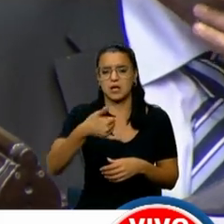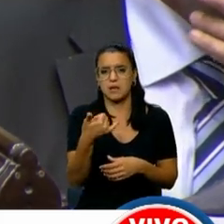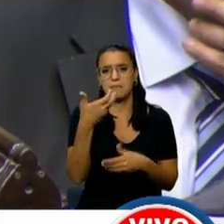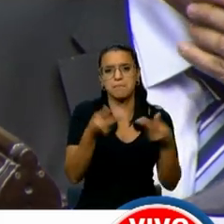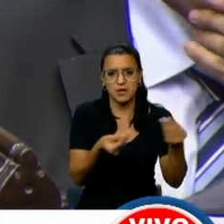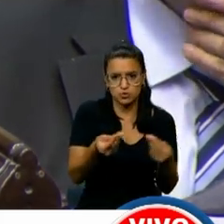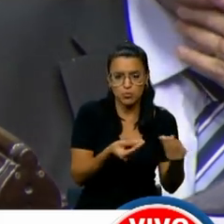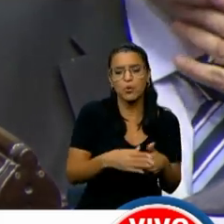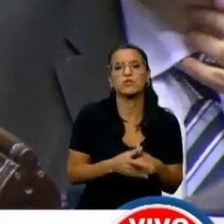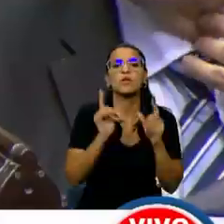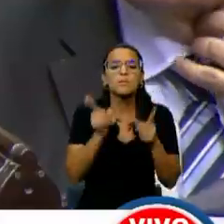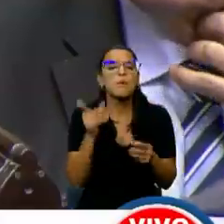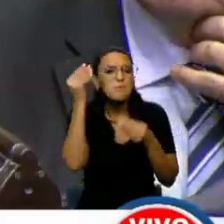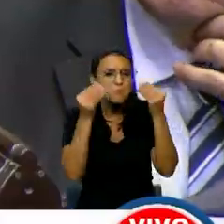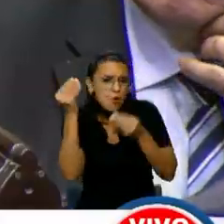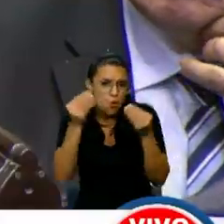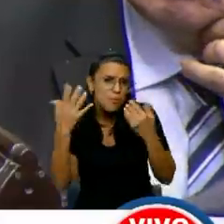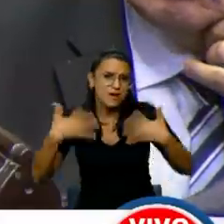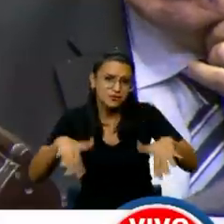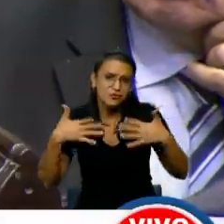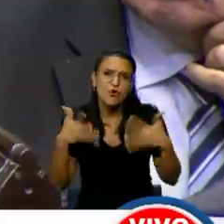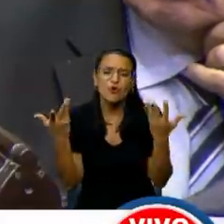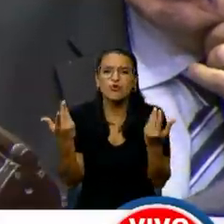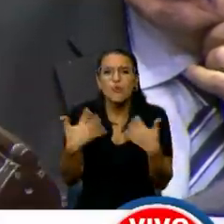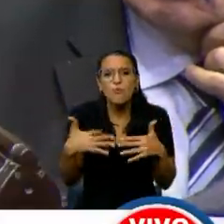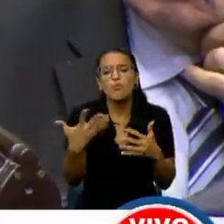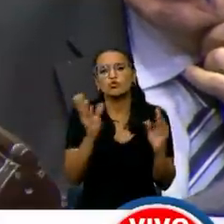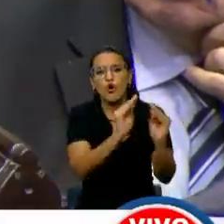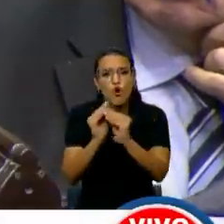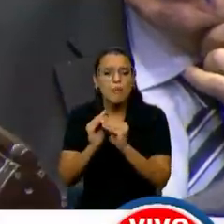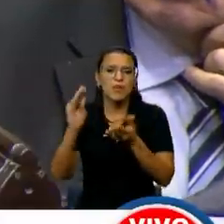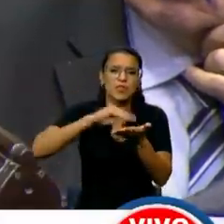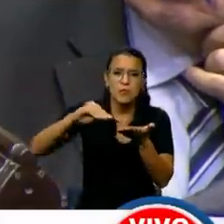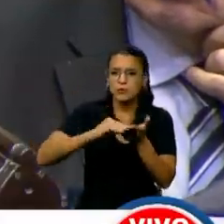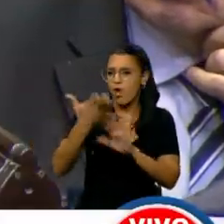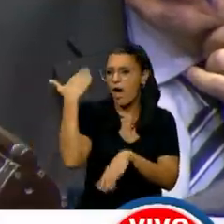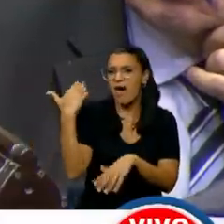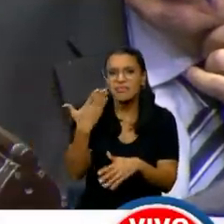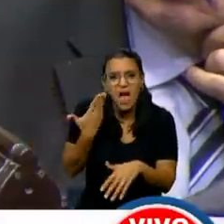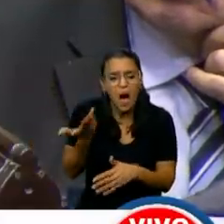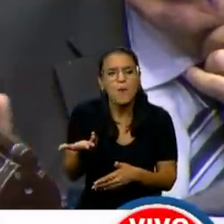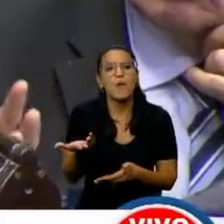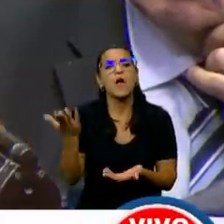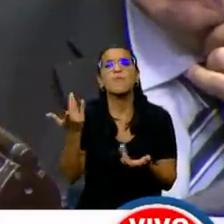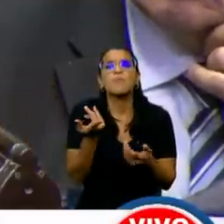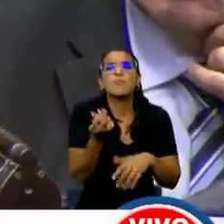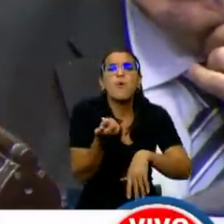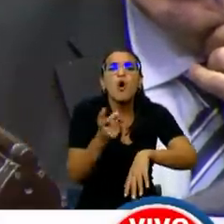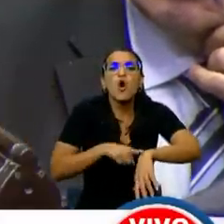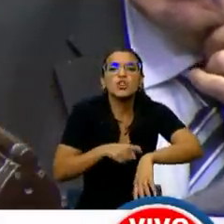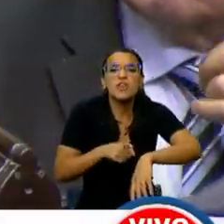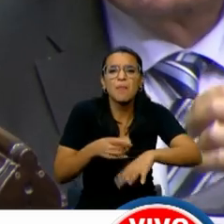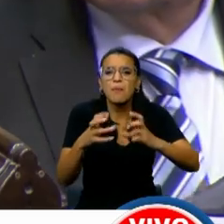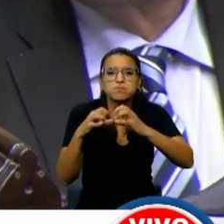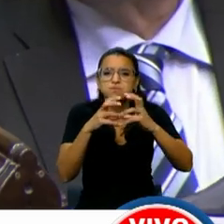puedo dejar de referirme a la preocupación que manifestaron muchos colegas diputados preopinantes respecto al poco tiempo que tuvimos